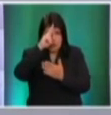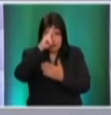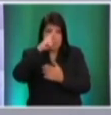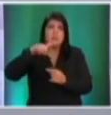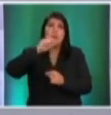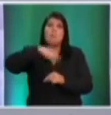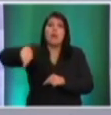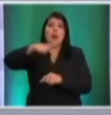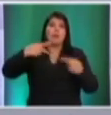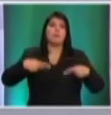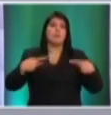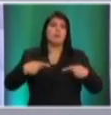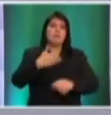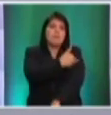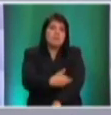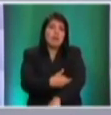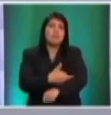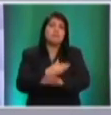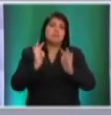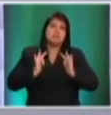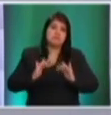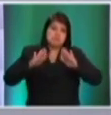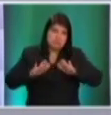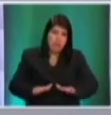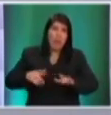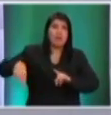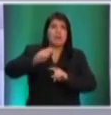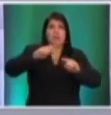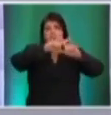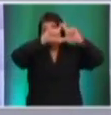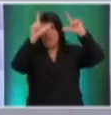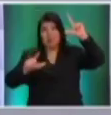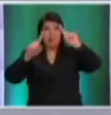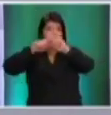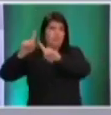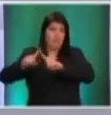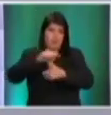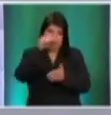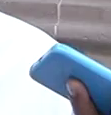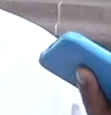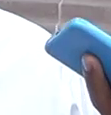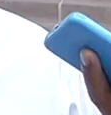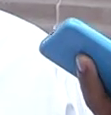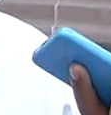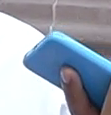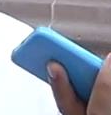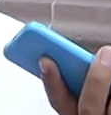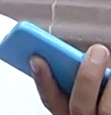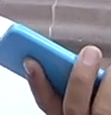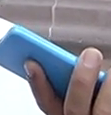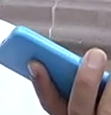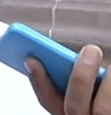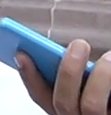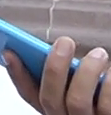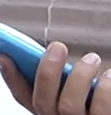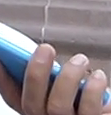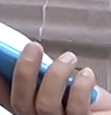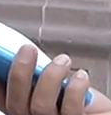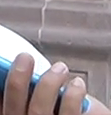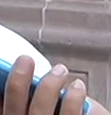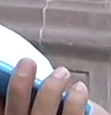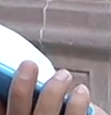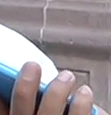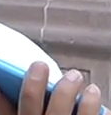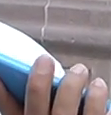para fortalecer el poder adquisitivo de los mexicanos no habrá alzas ni la creación de nuevos impuestos esto quiere decir que ante la